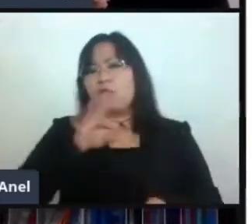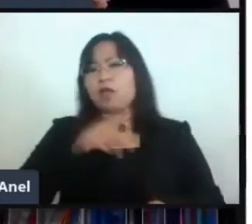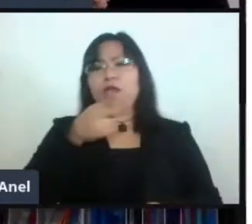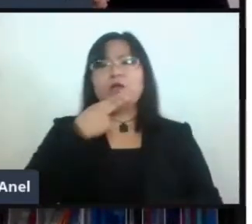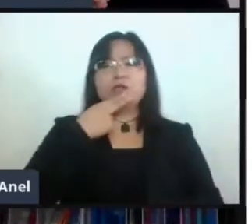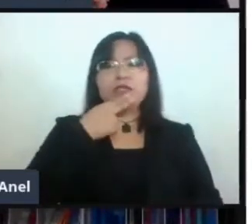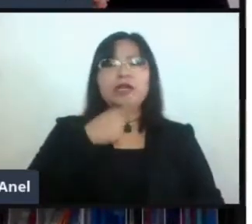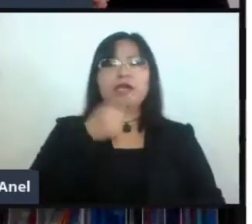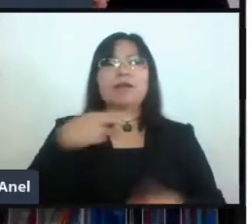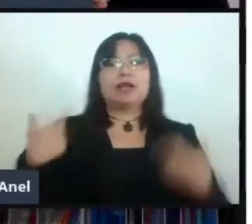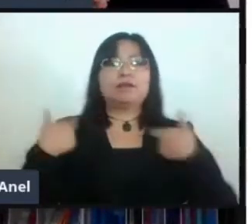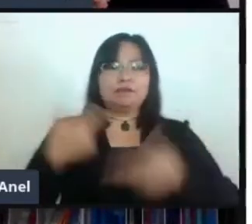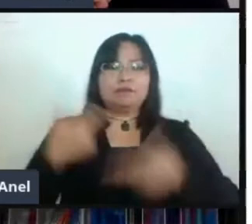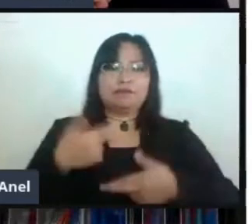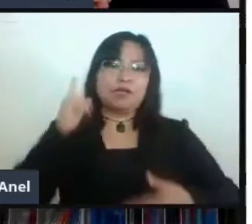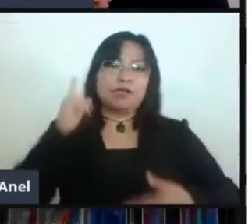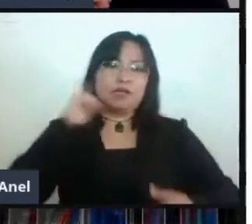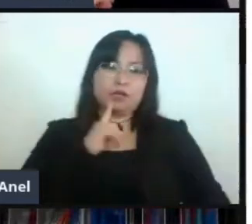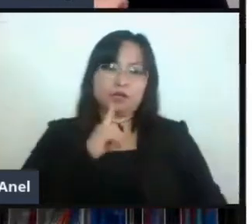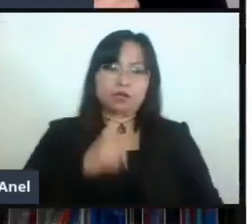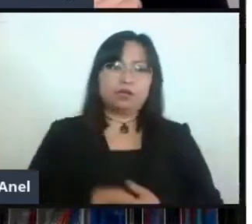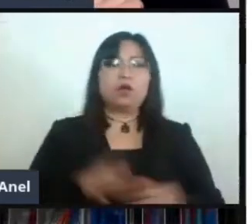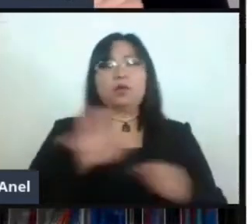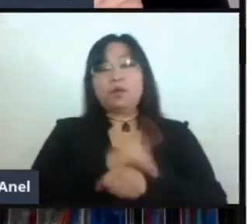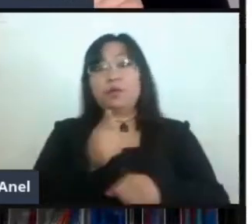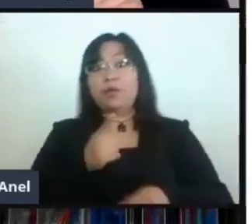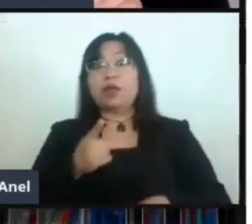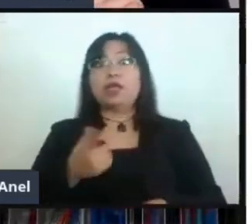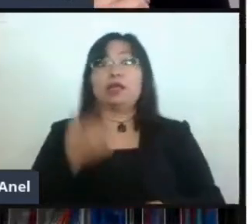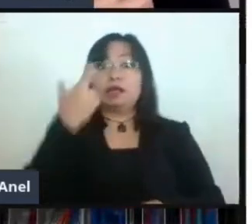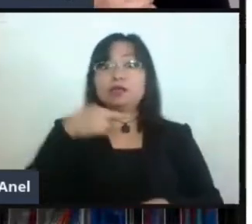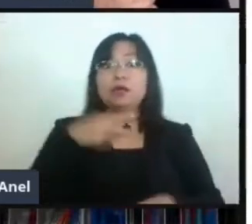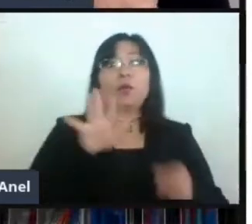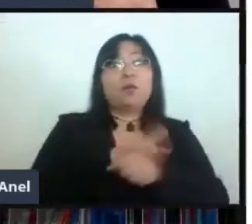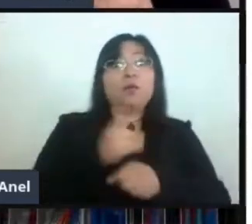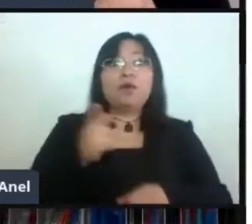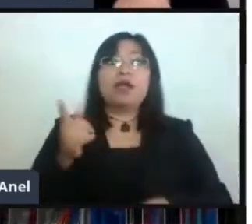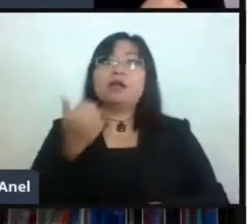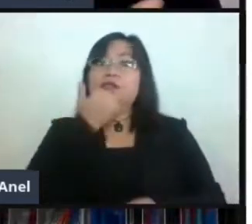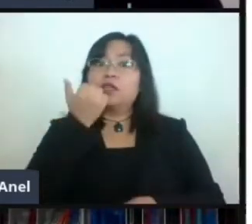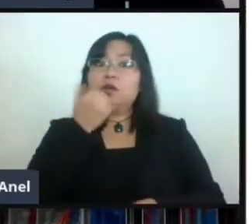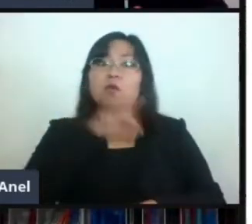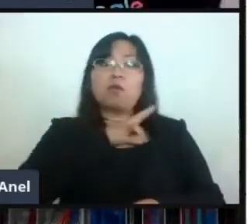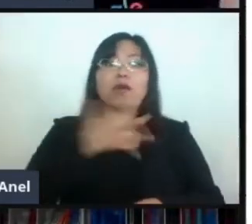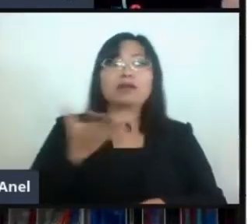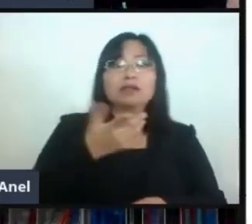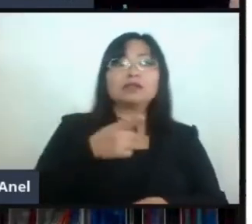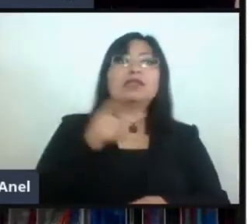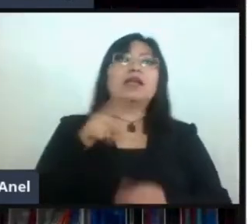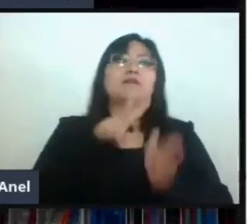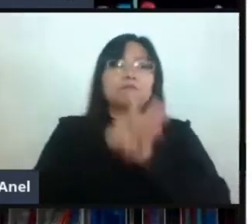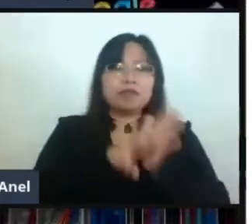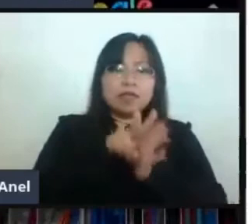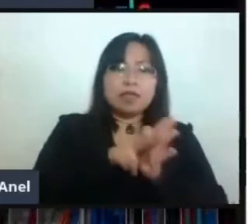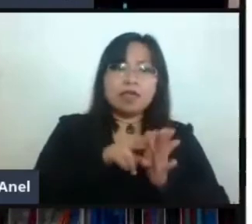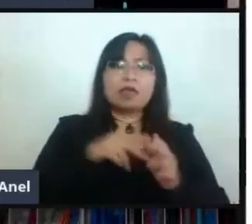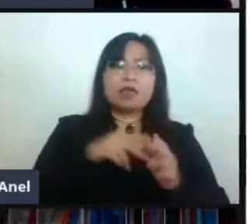sordos. Sus alumnos les pueden mandar videos y ustedes pueden también grabar su propio video